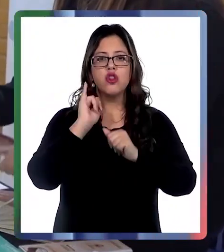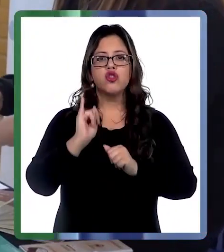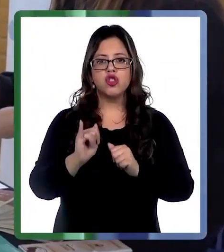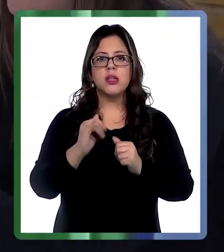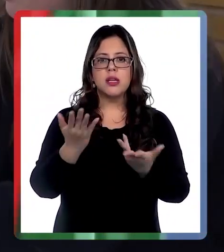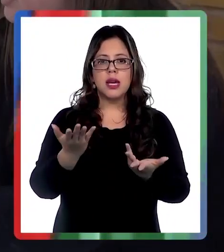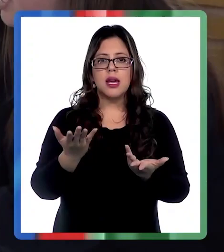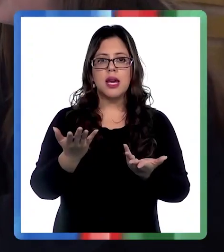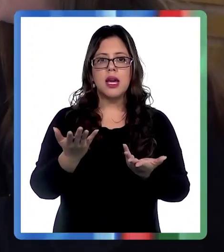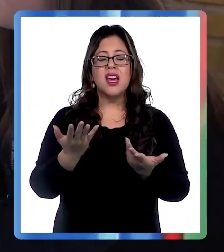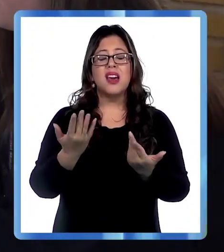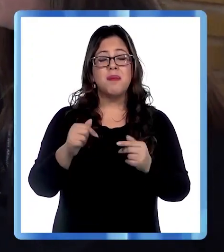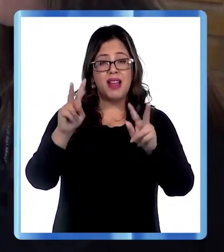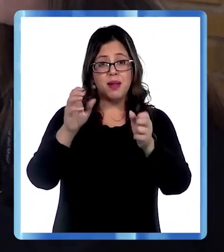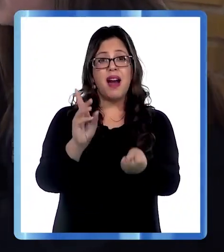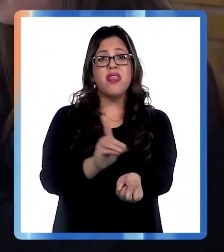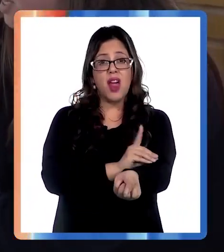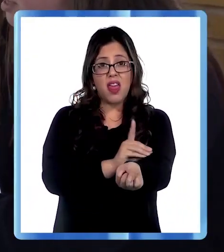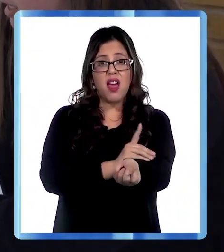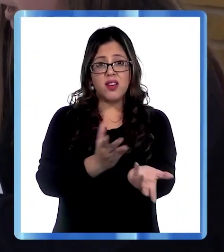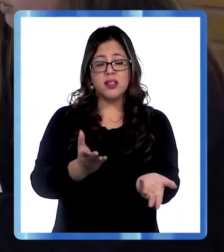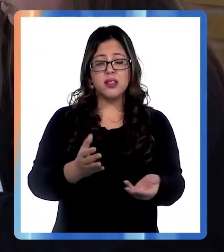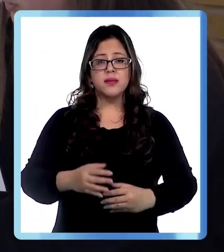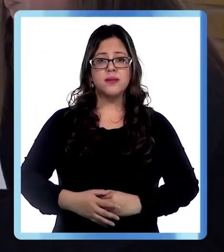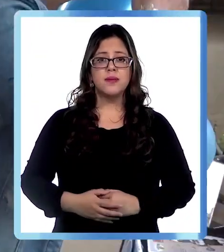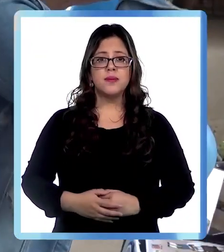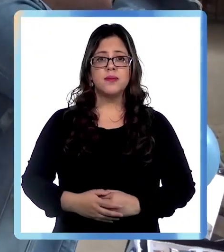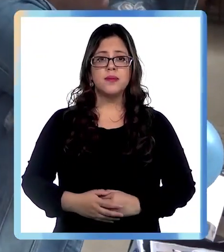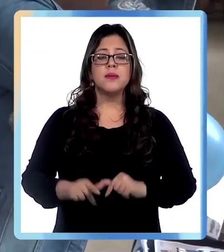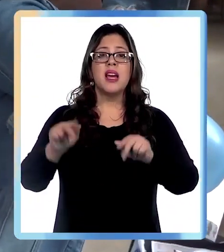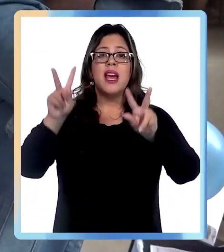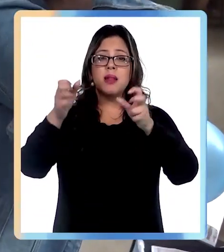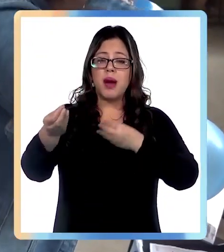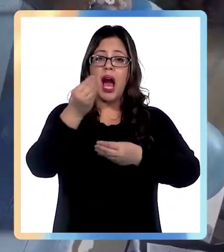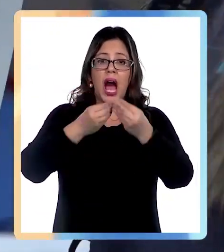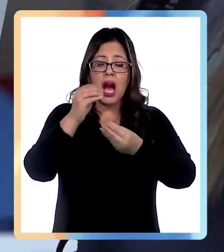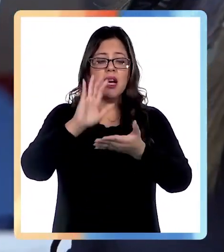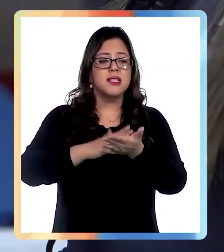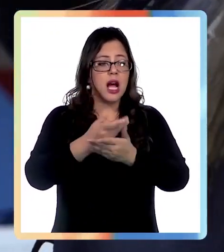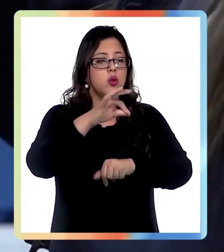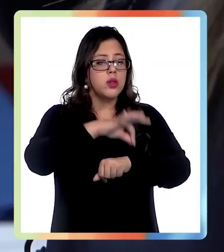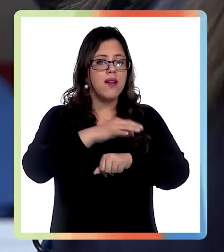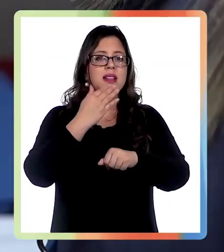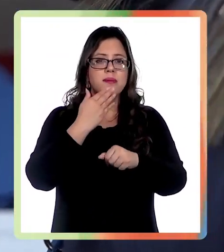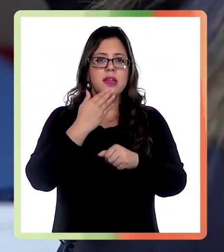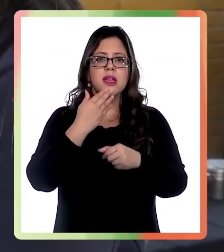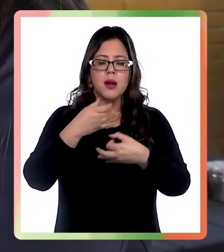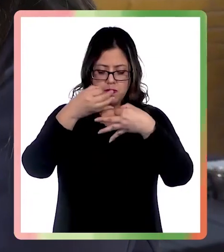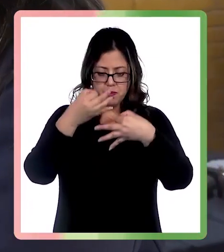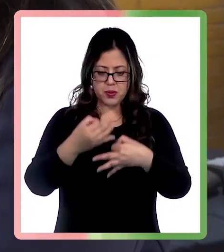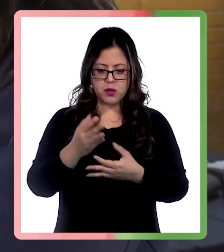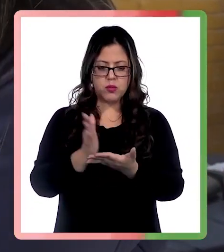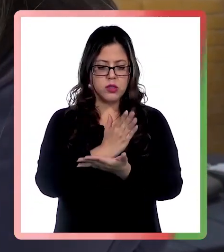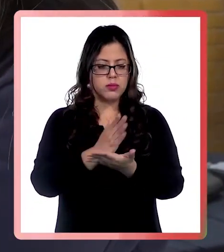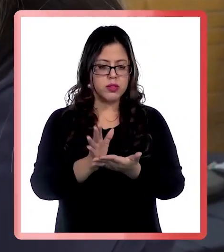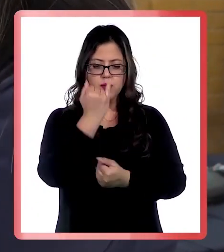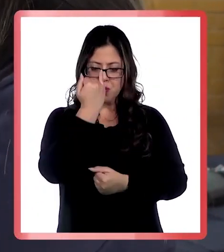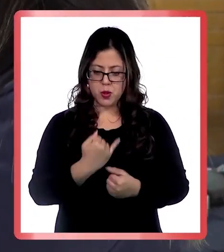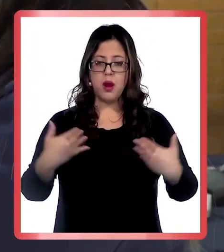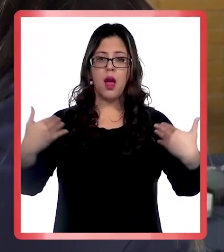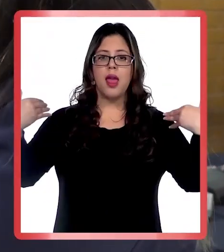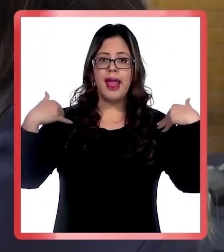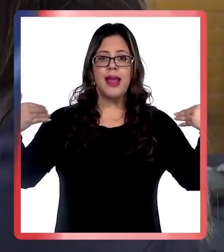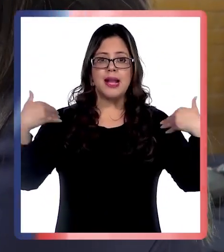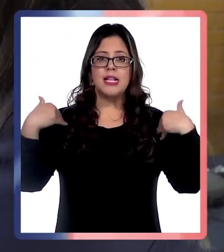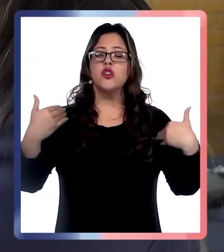sobrepeso que es un factor de riesgo para llegar a tener diabetes promover hábitos saludables mantener una